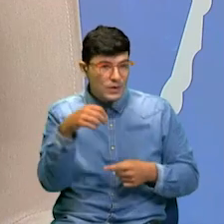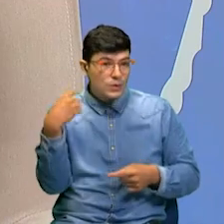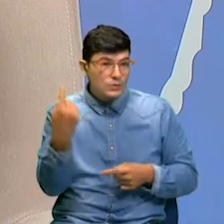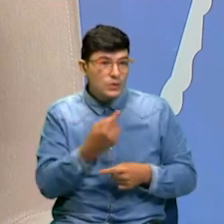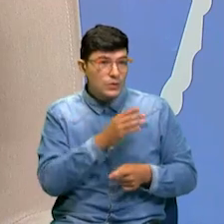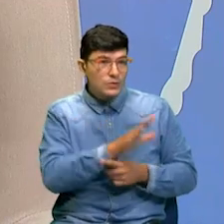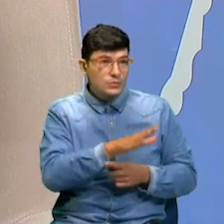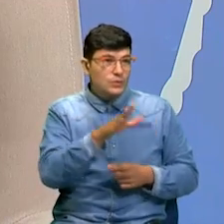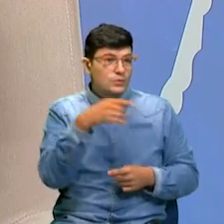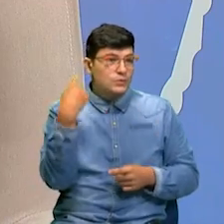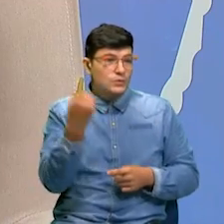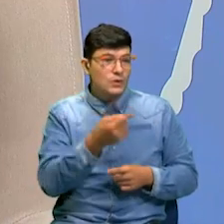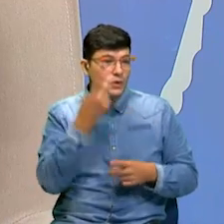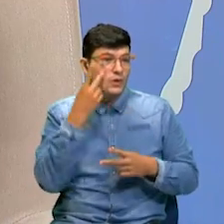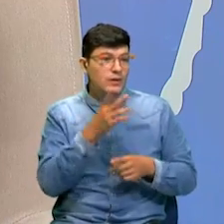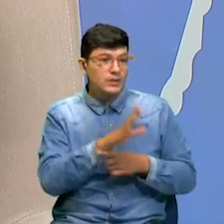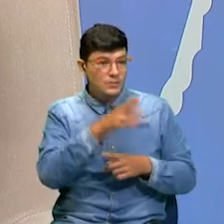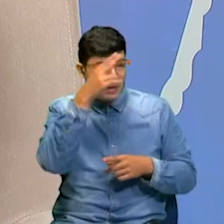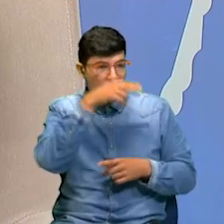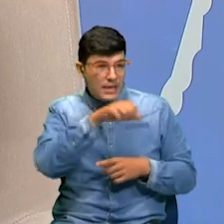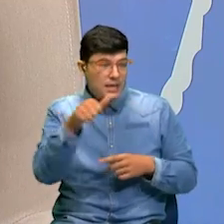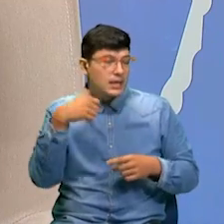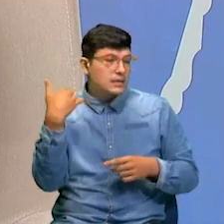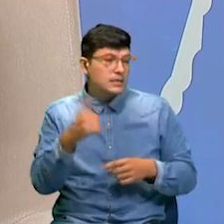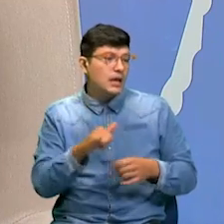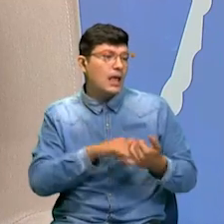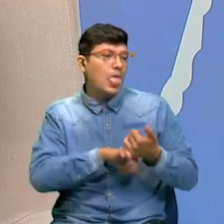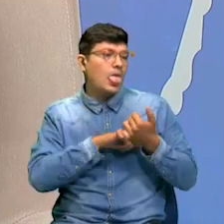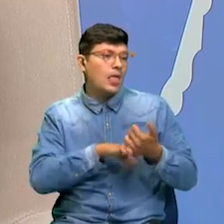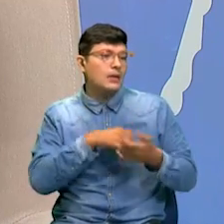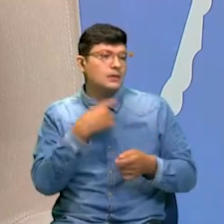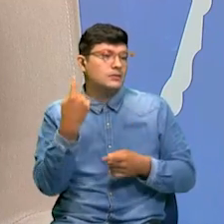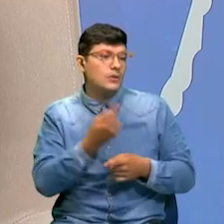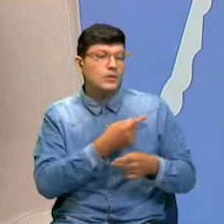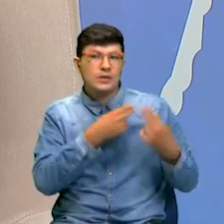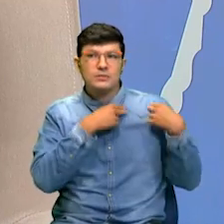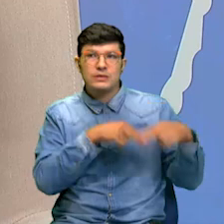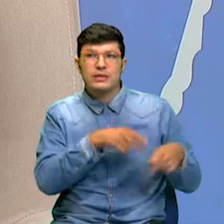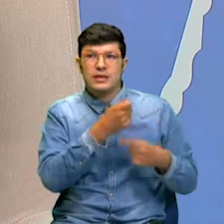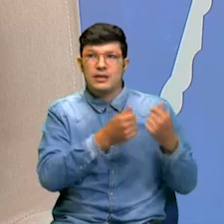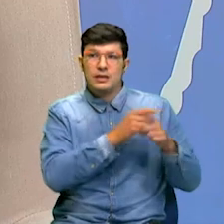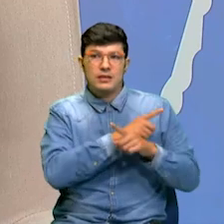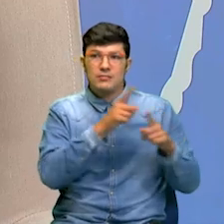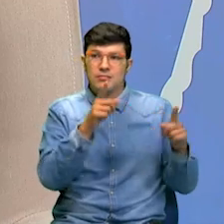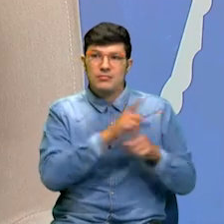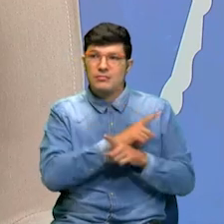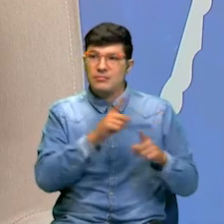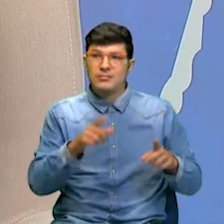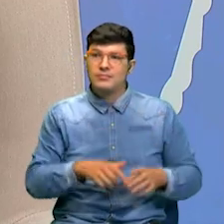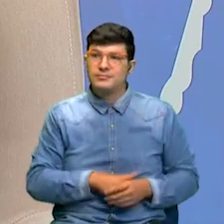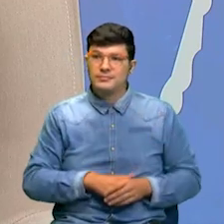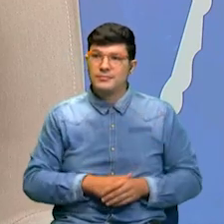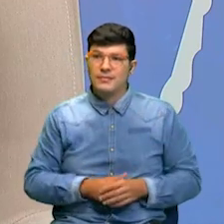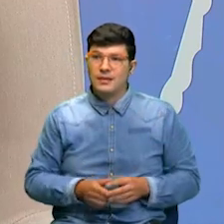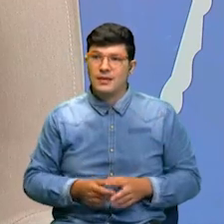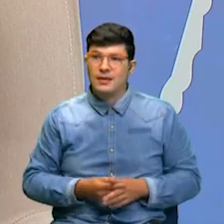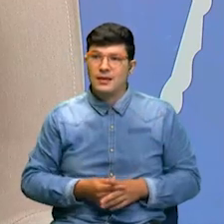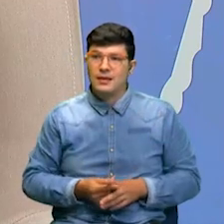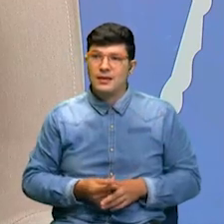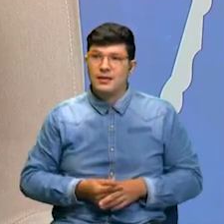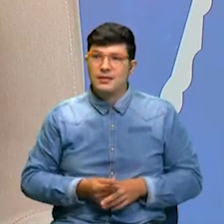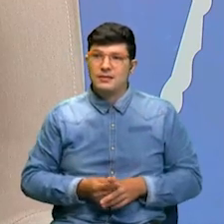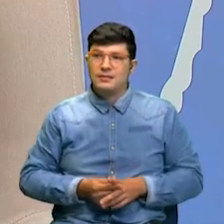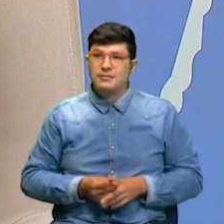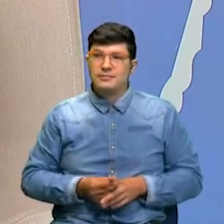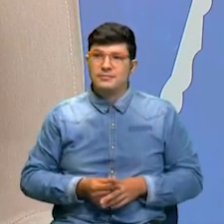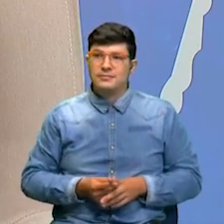solamente está viendo de ellos, ya se quiera librar de la responsabilidad económica que le atañe a él por ser el hecho de